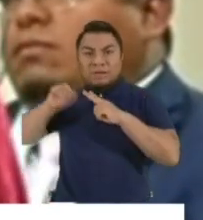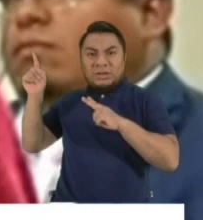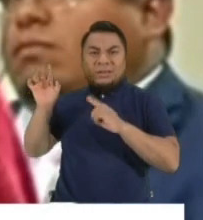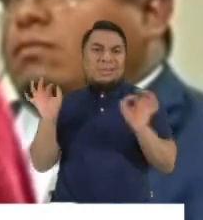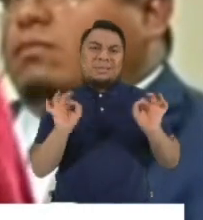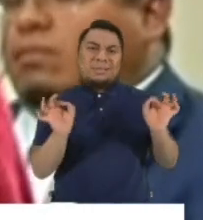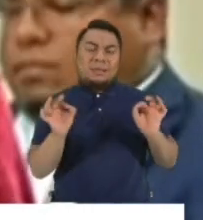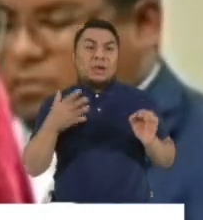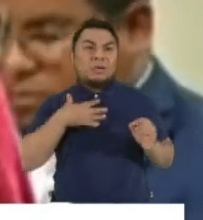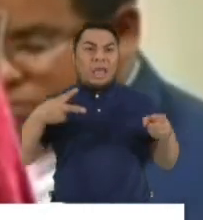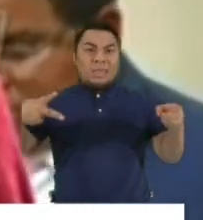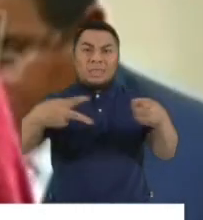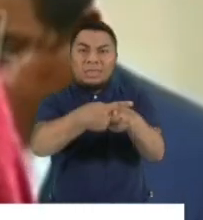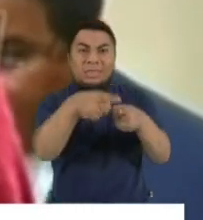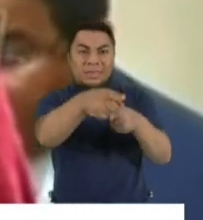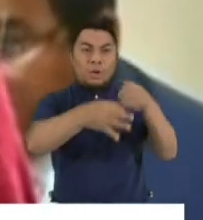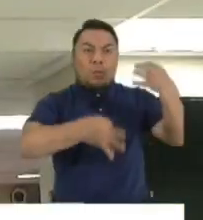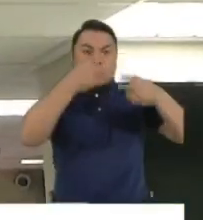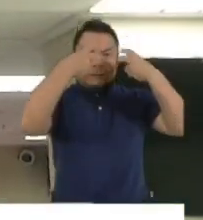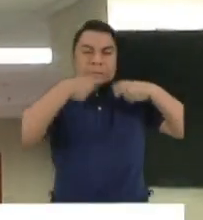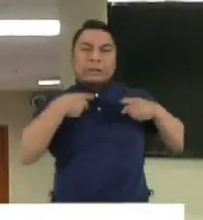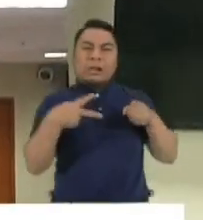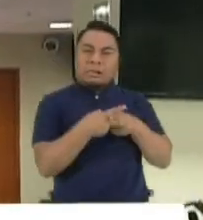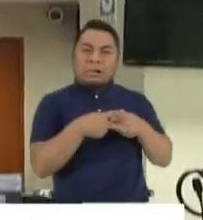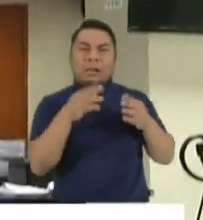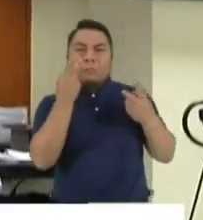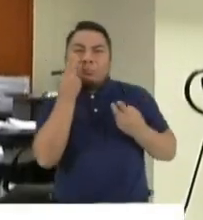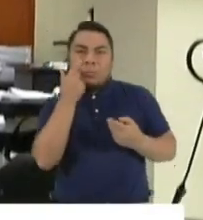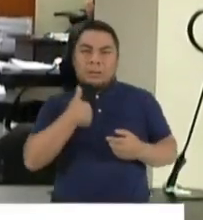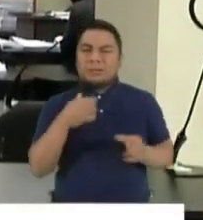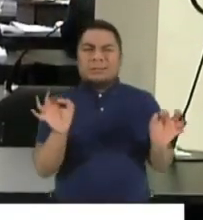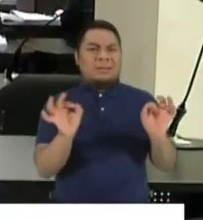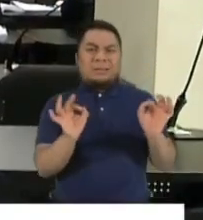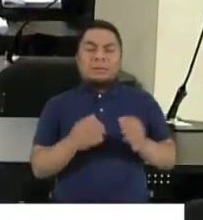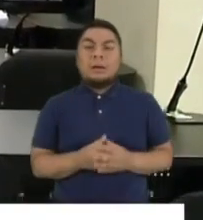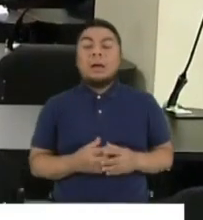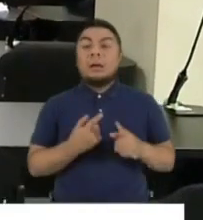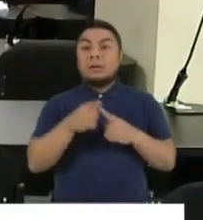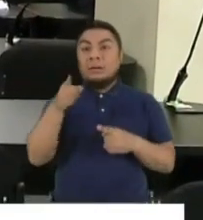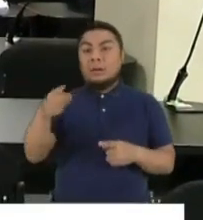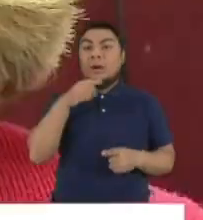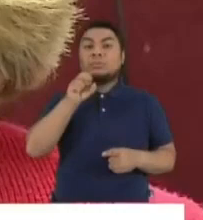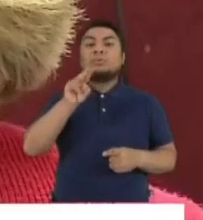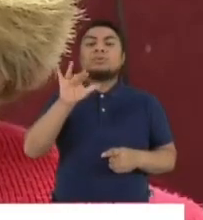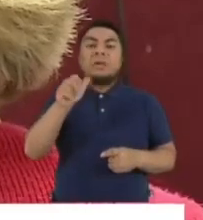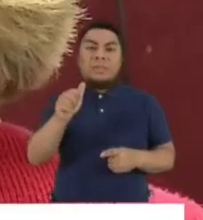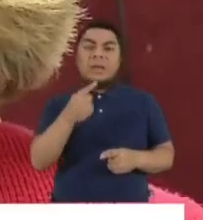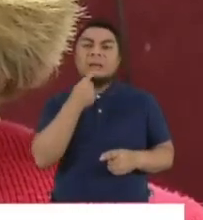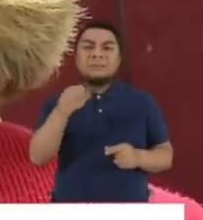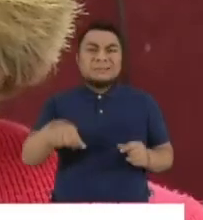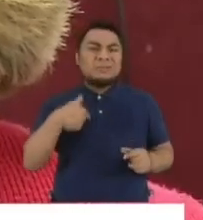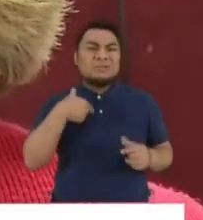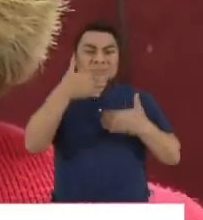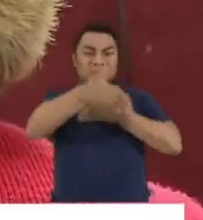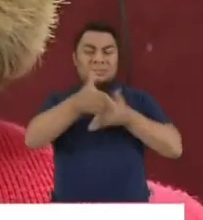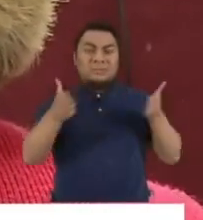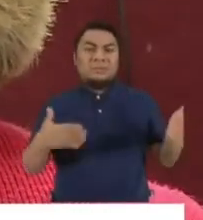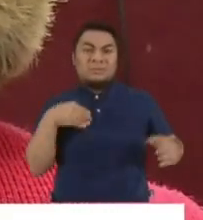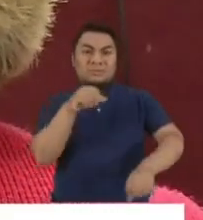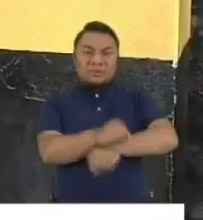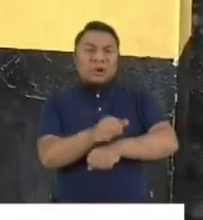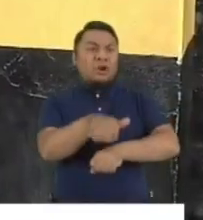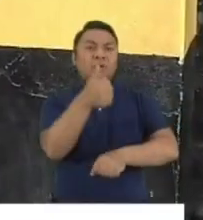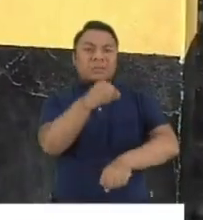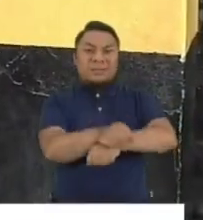fuga, ni de obstaculización. Villarán de la Puente mencionó las condiciones de la celda que comparte con